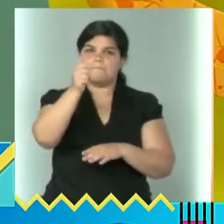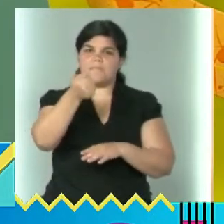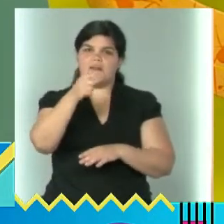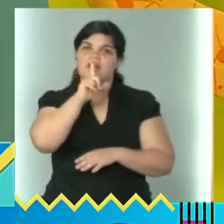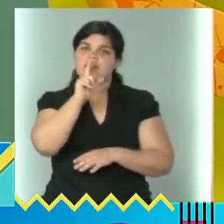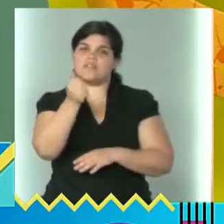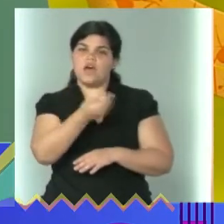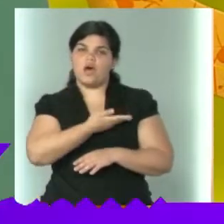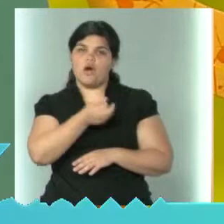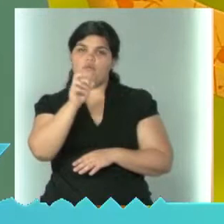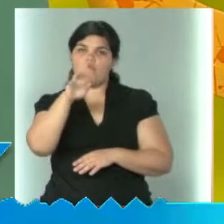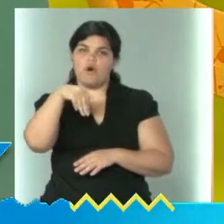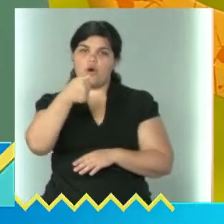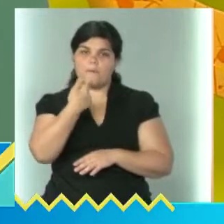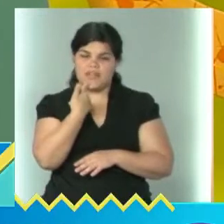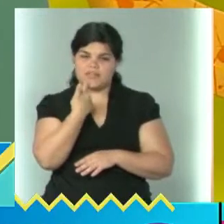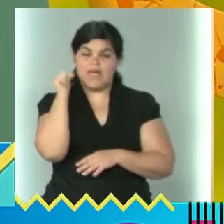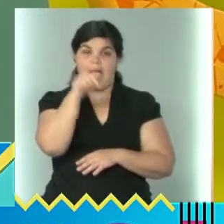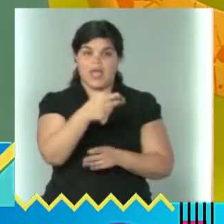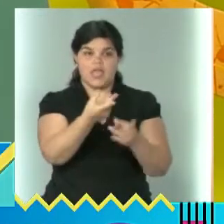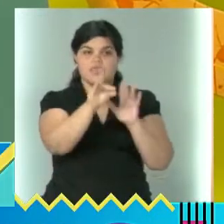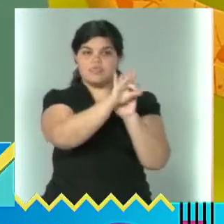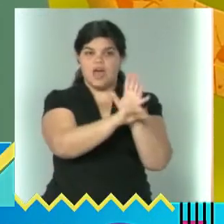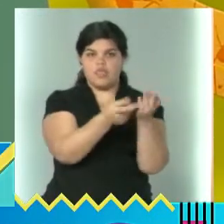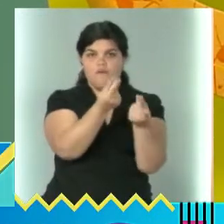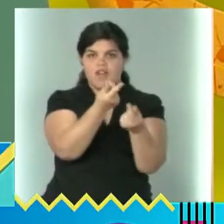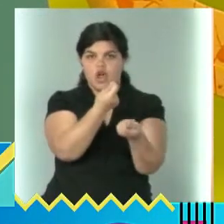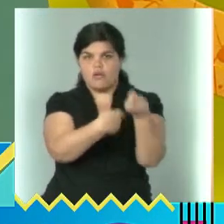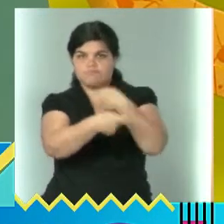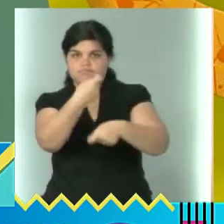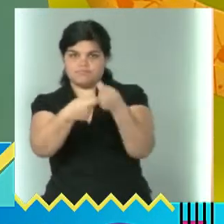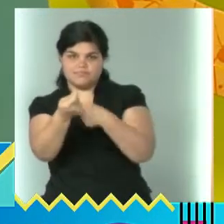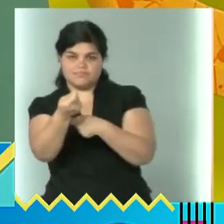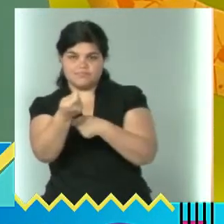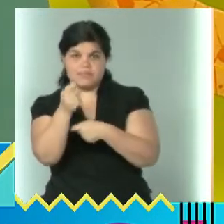a darle valor dinerario al uso de los datos. Y en poco tiempo,